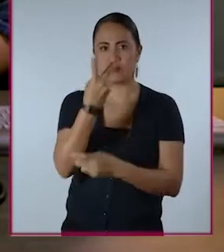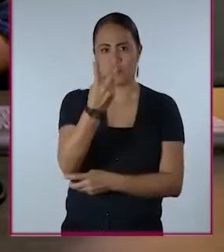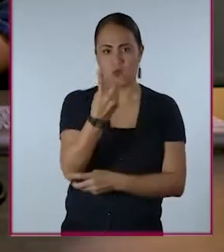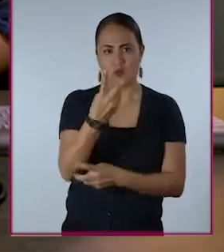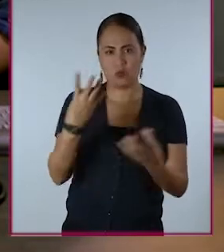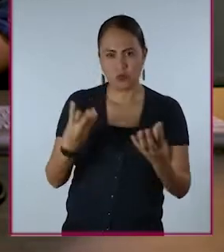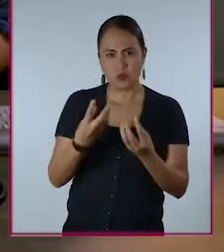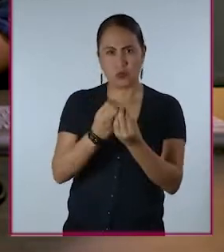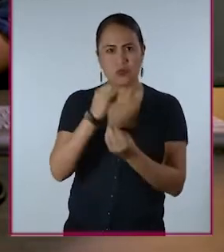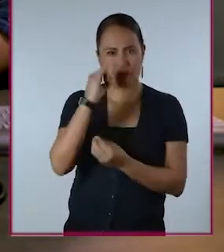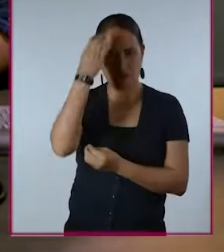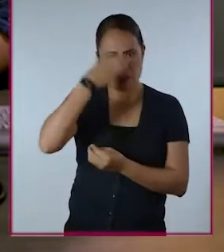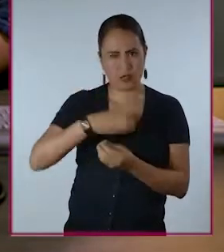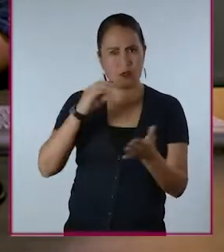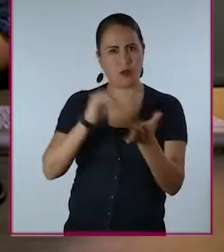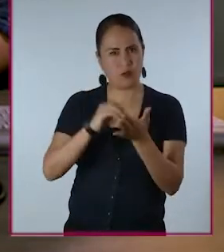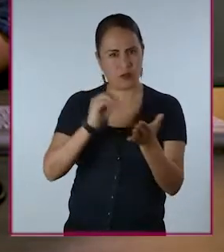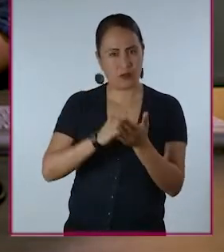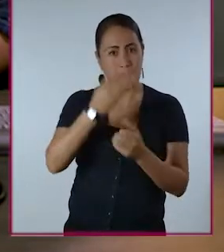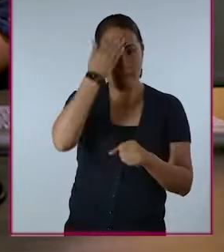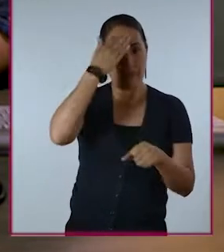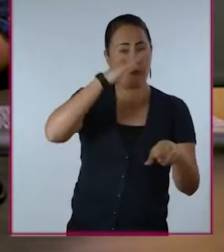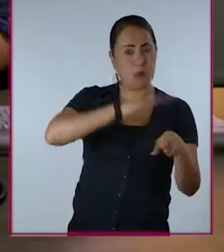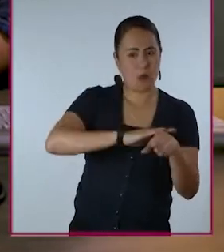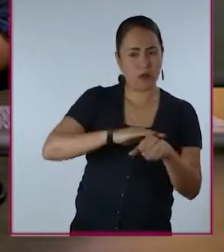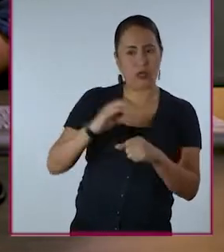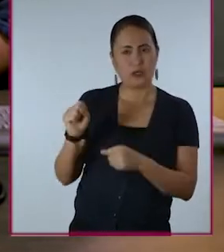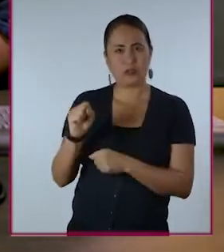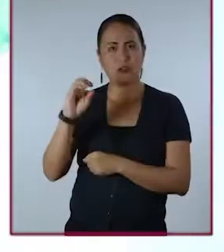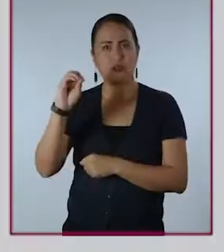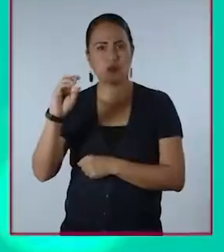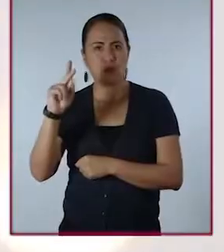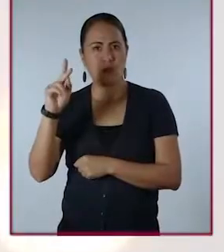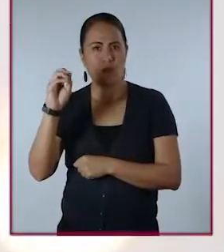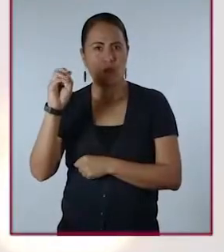con la conservación de imágenes, la memoria y el soporte.